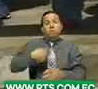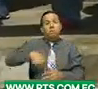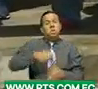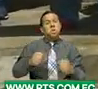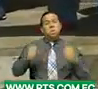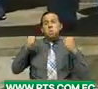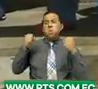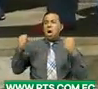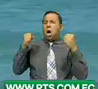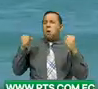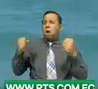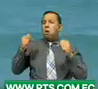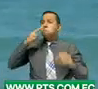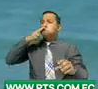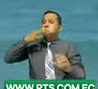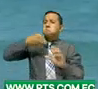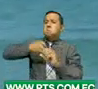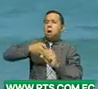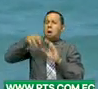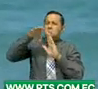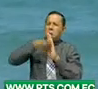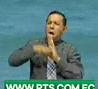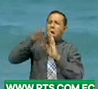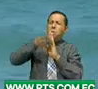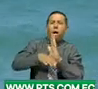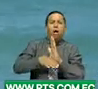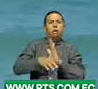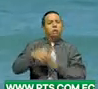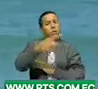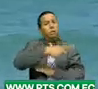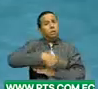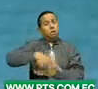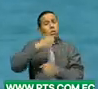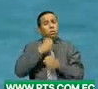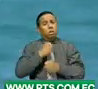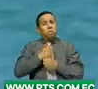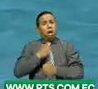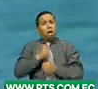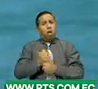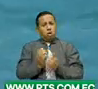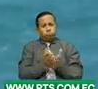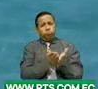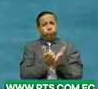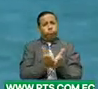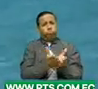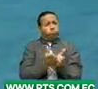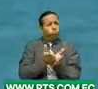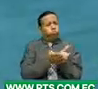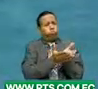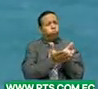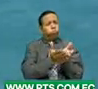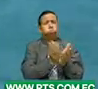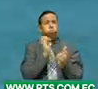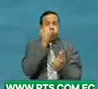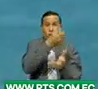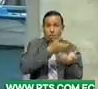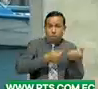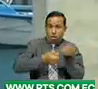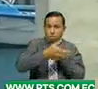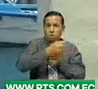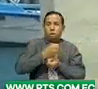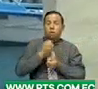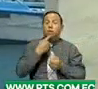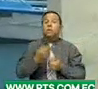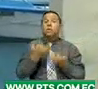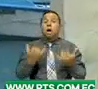la crisis económica golpea al sector pesquero artesanal aseguran que más de cuatro mil dólares mensuales registran en pérdidas por el